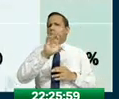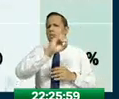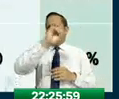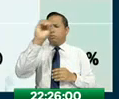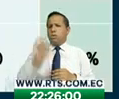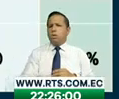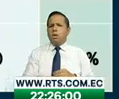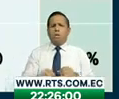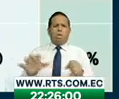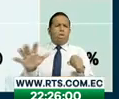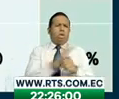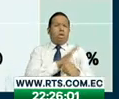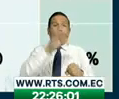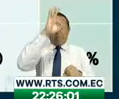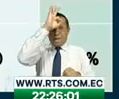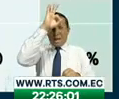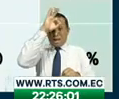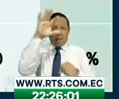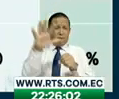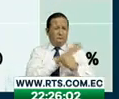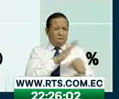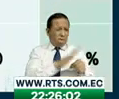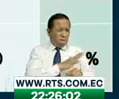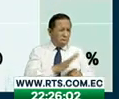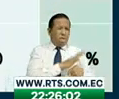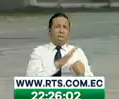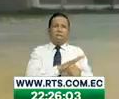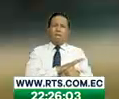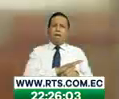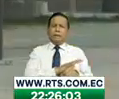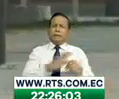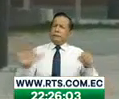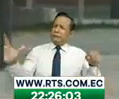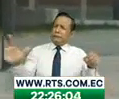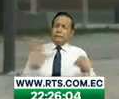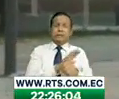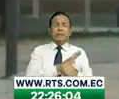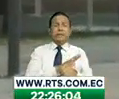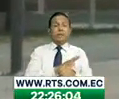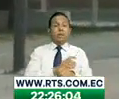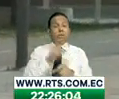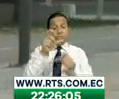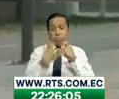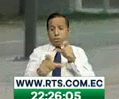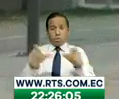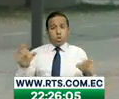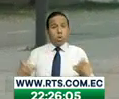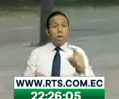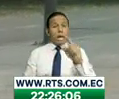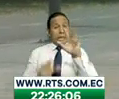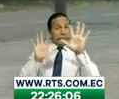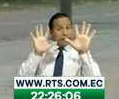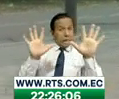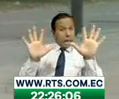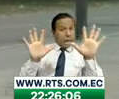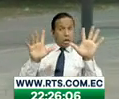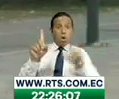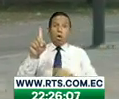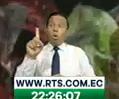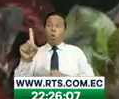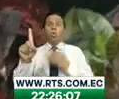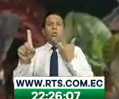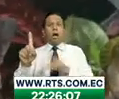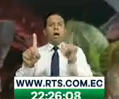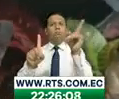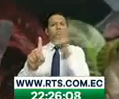las pocas camas de cuidados intensivos están al 100%, y que uno de cada 10 ciudadanos está contagiado. Por esos y